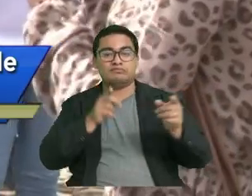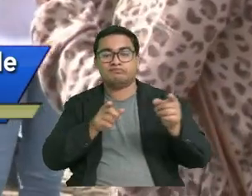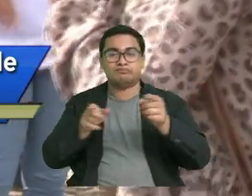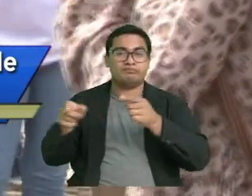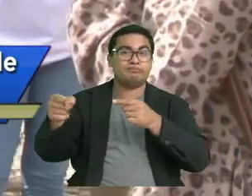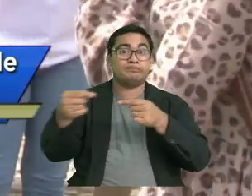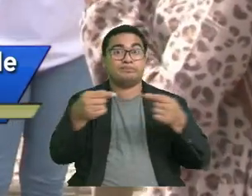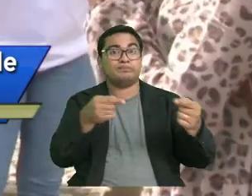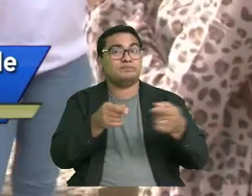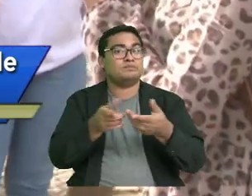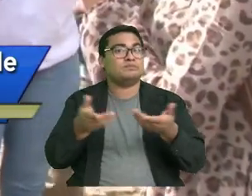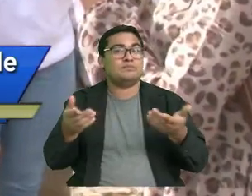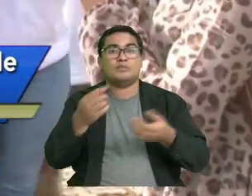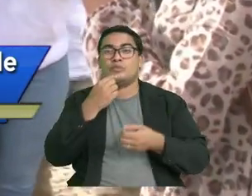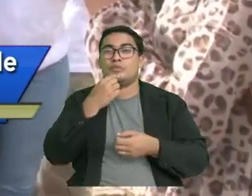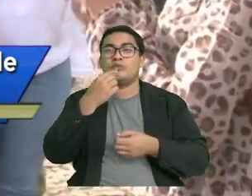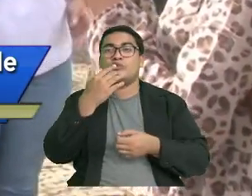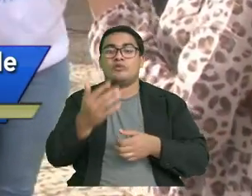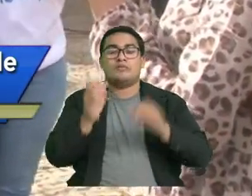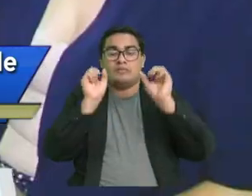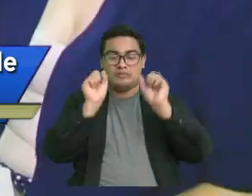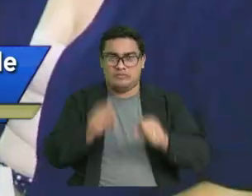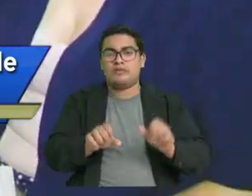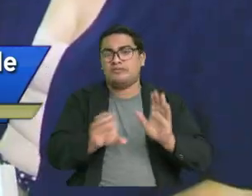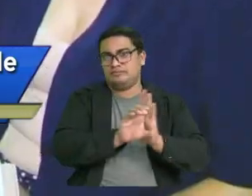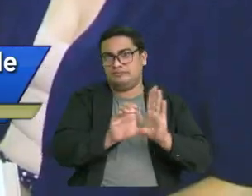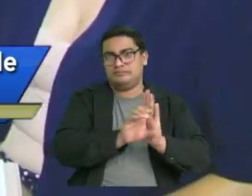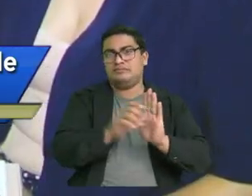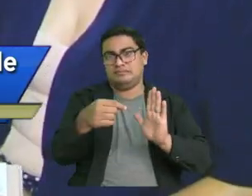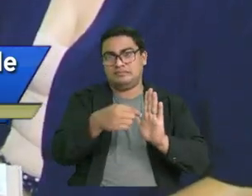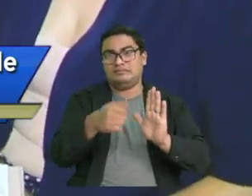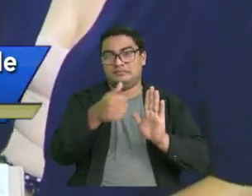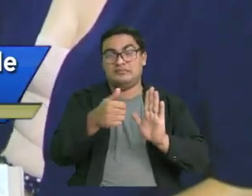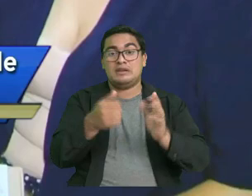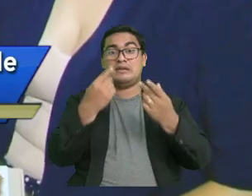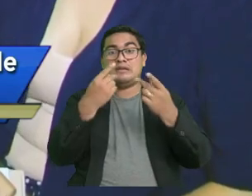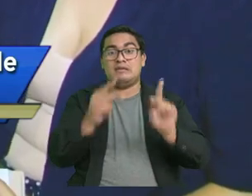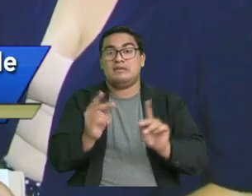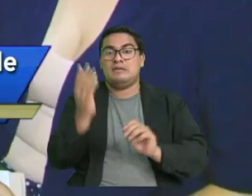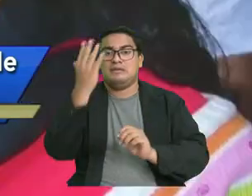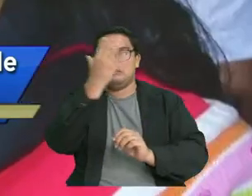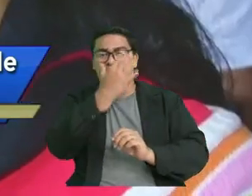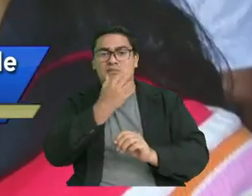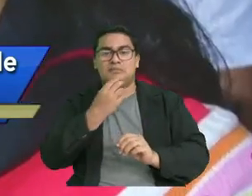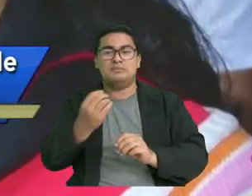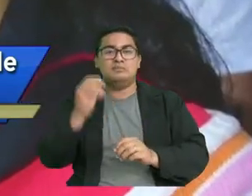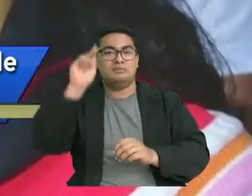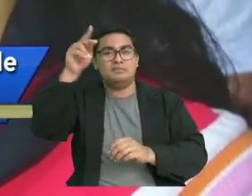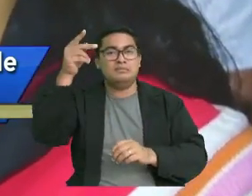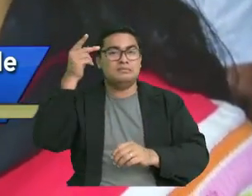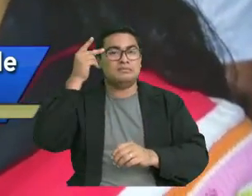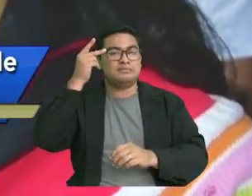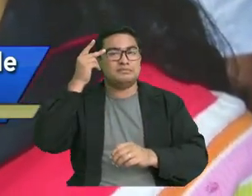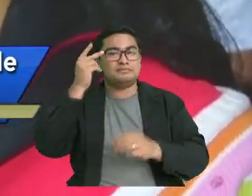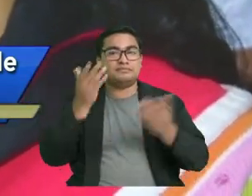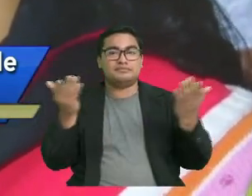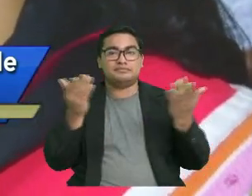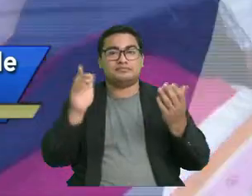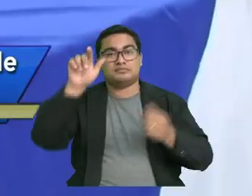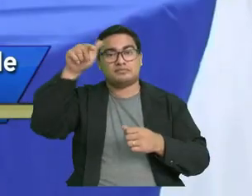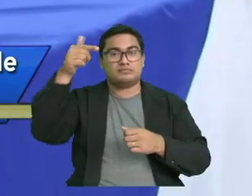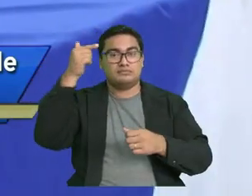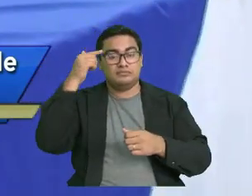estrategia, porque puede estar en la Constitución, pero qué es lo hermoso de la voluntad política de nuestro gobierno, que todo